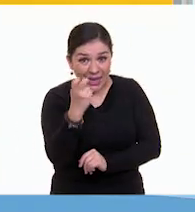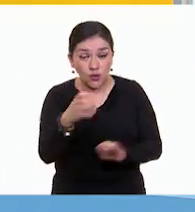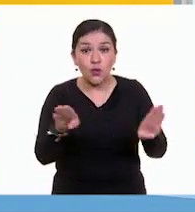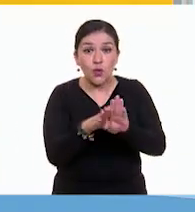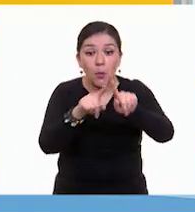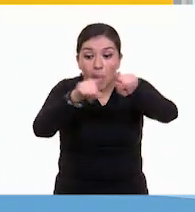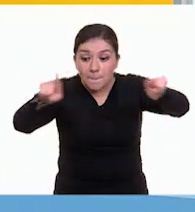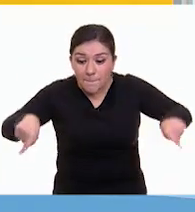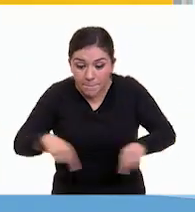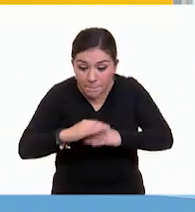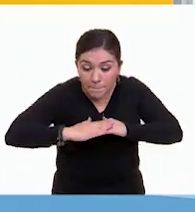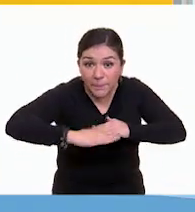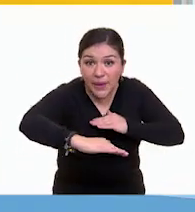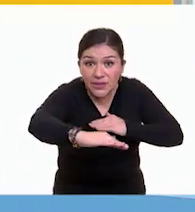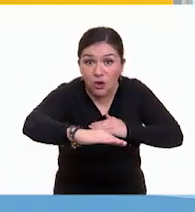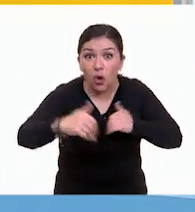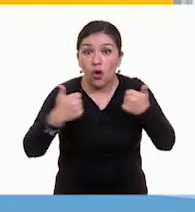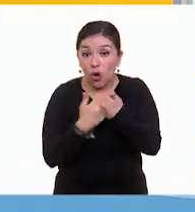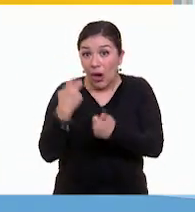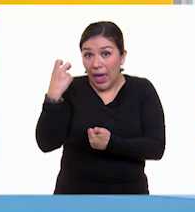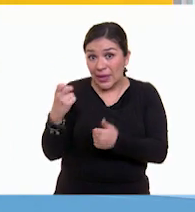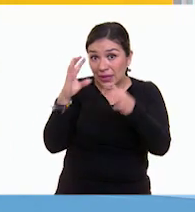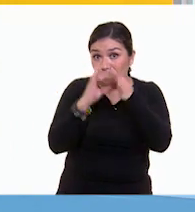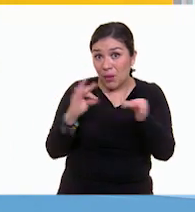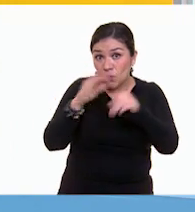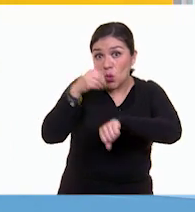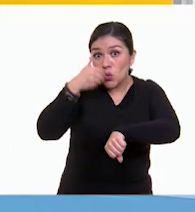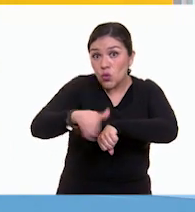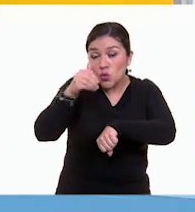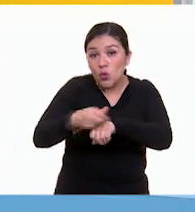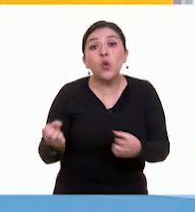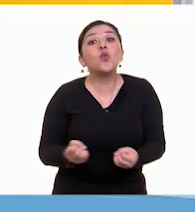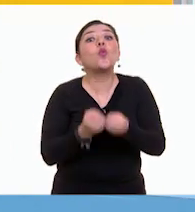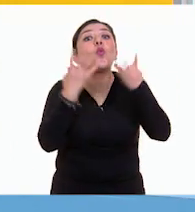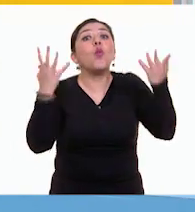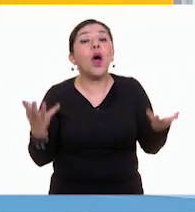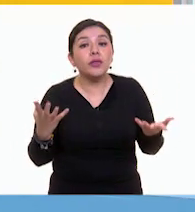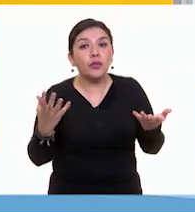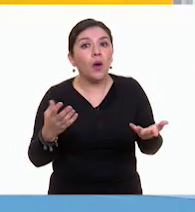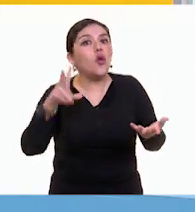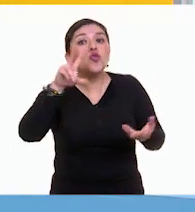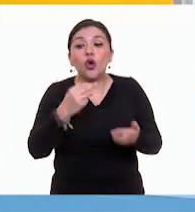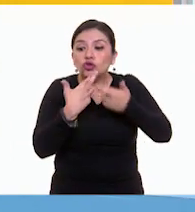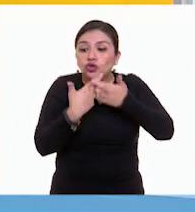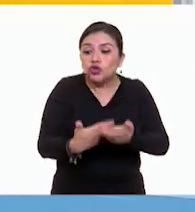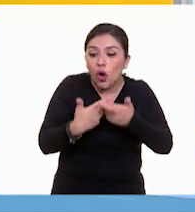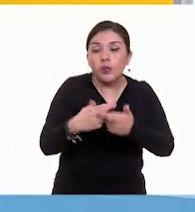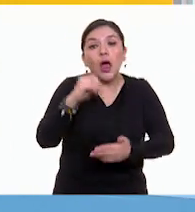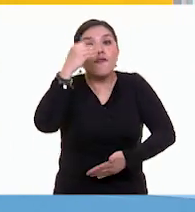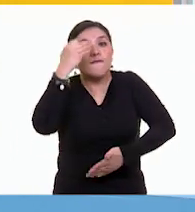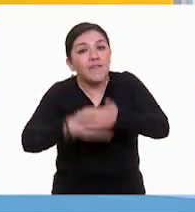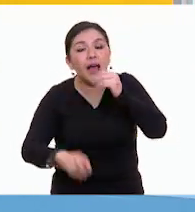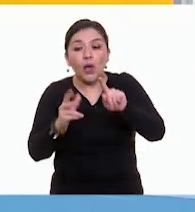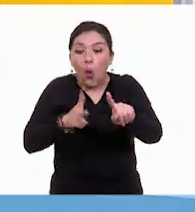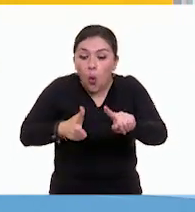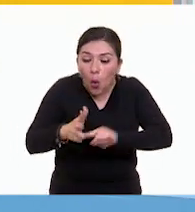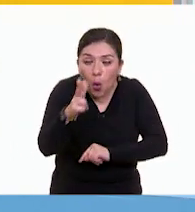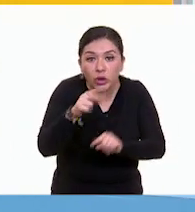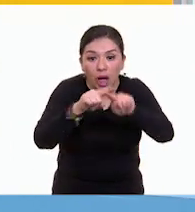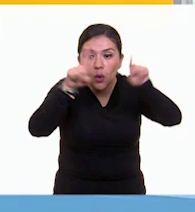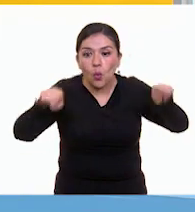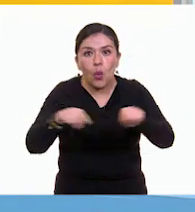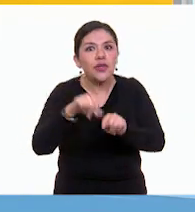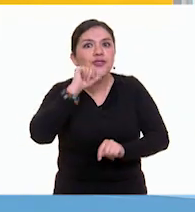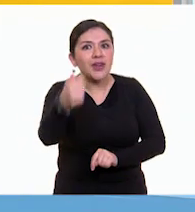un piso con las medidas señaladas específicamente y sin que sobre ni se corten las